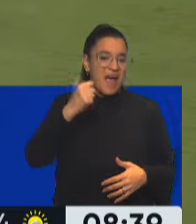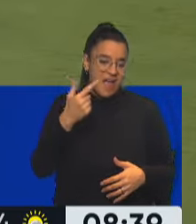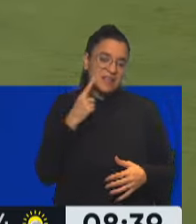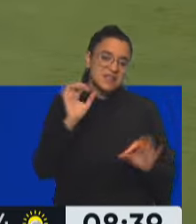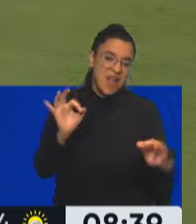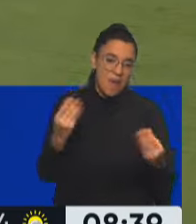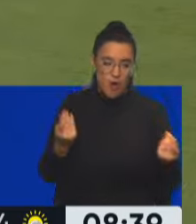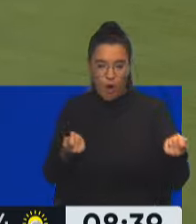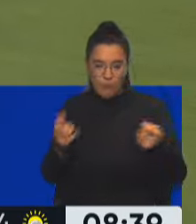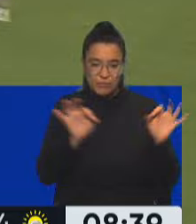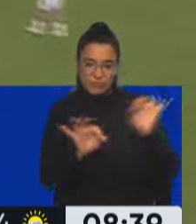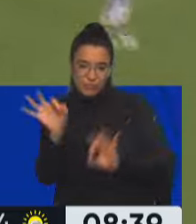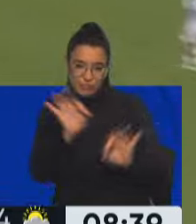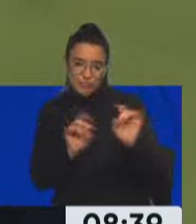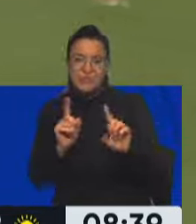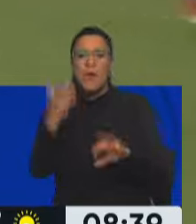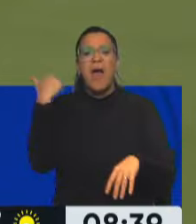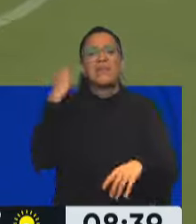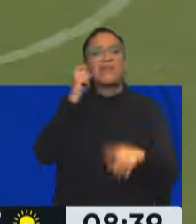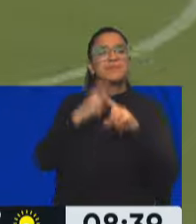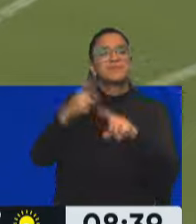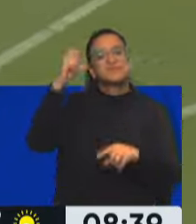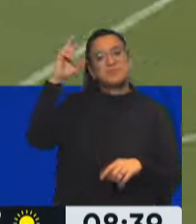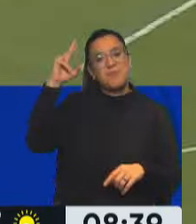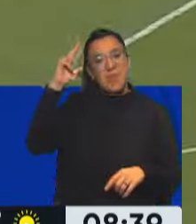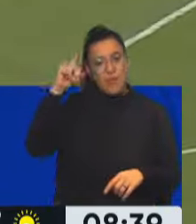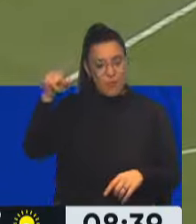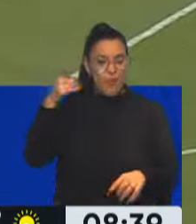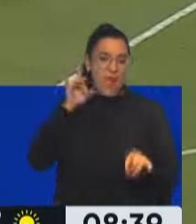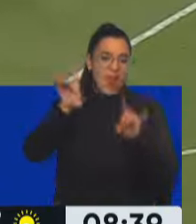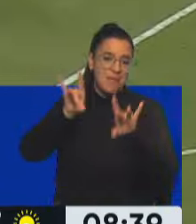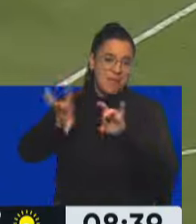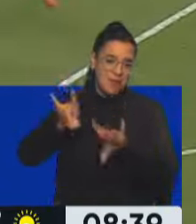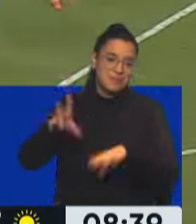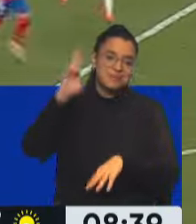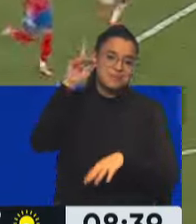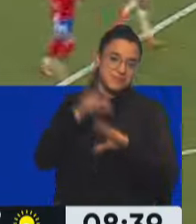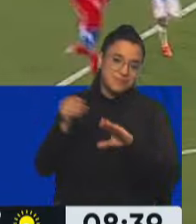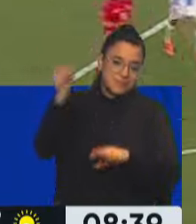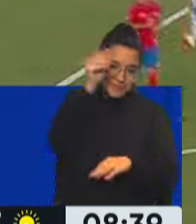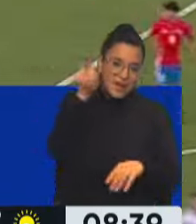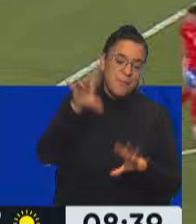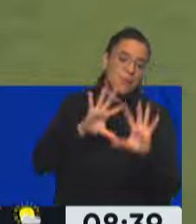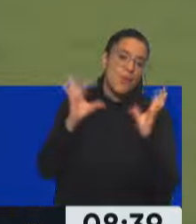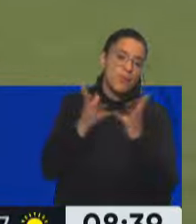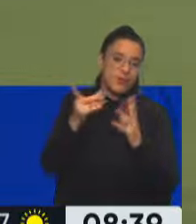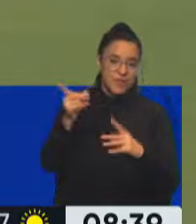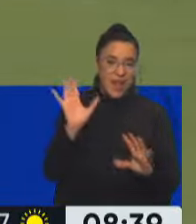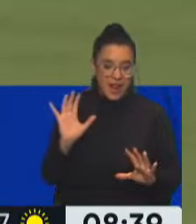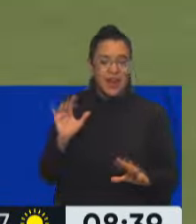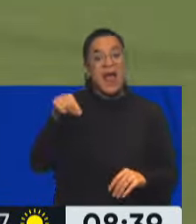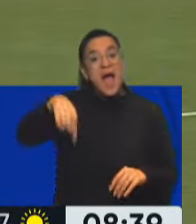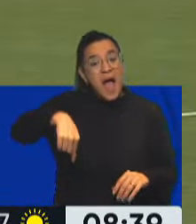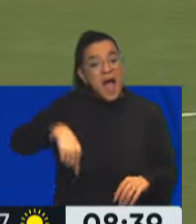equipo importante con Perú en aquella ocasión cuando jugábamos las eliminatorias. Perú clasificó a ese Mundial haciendo un poco de historia y